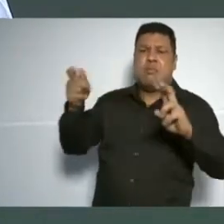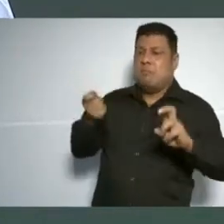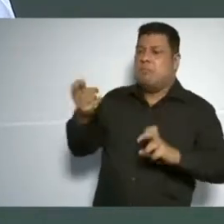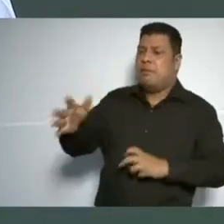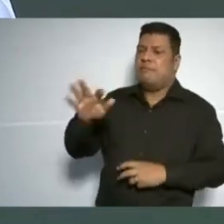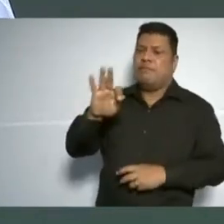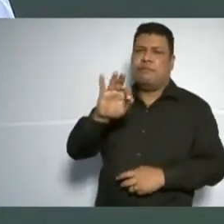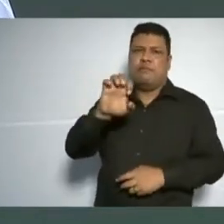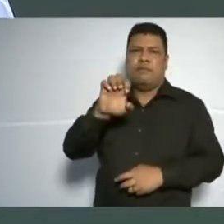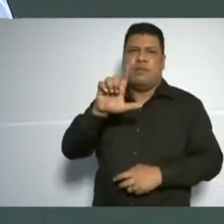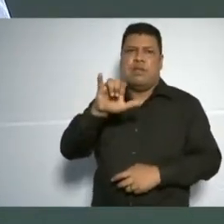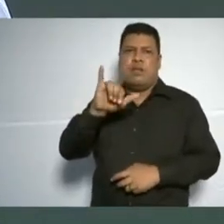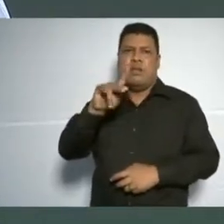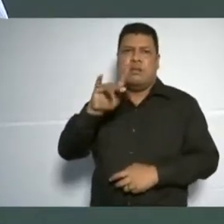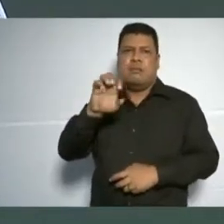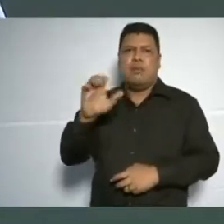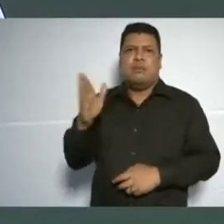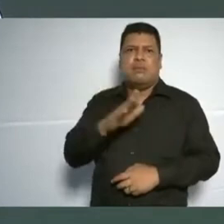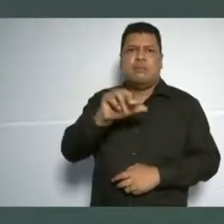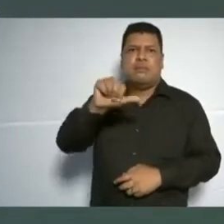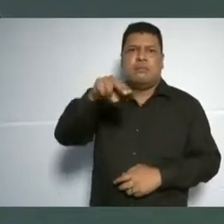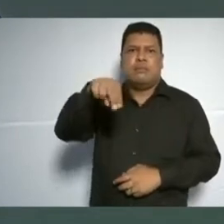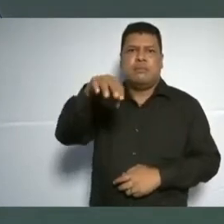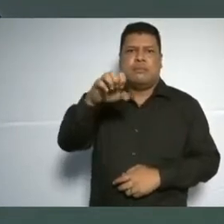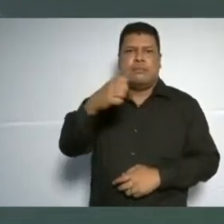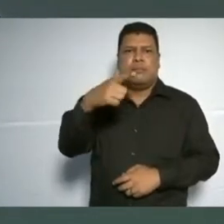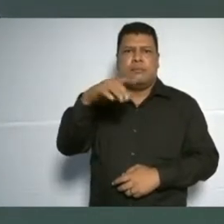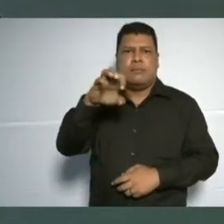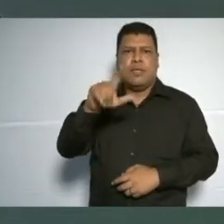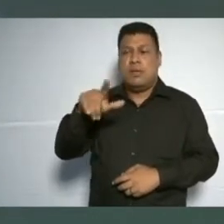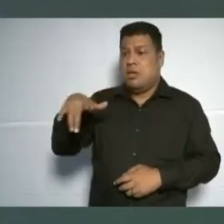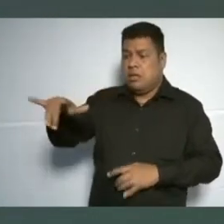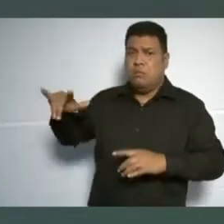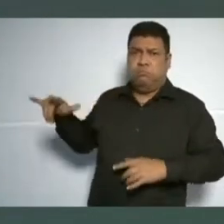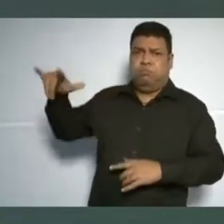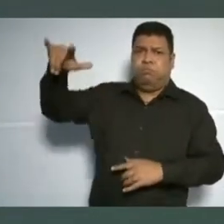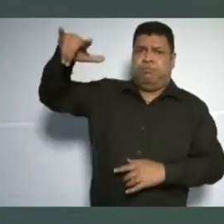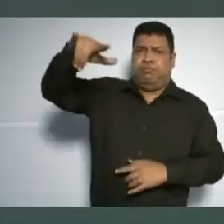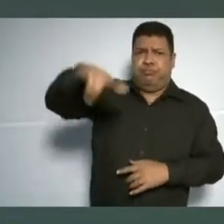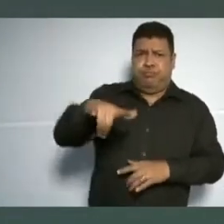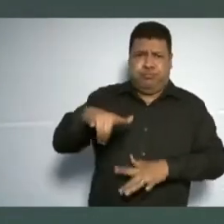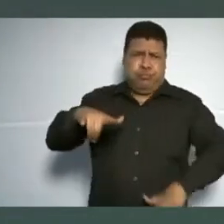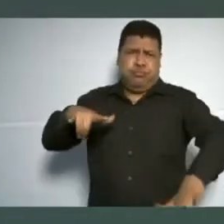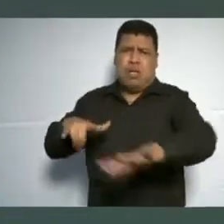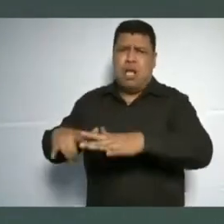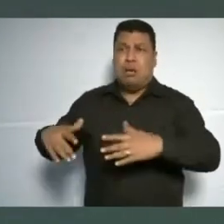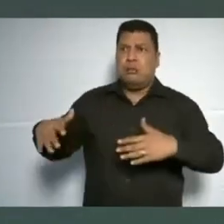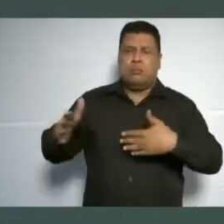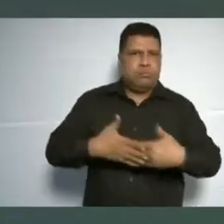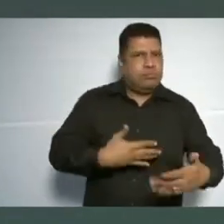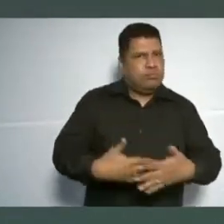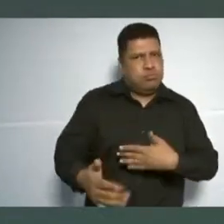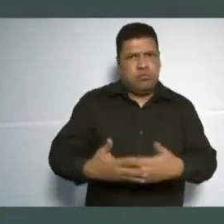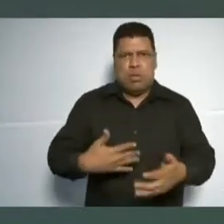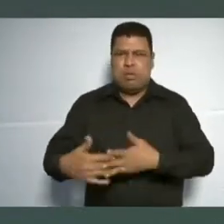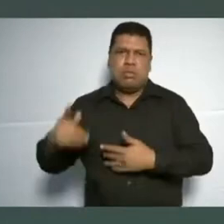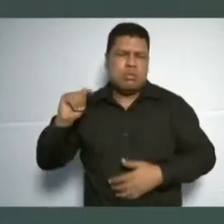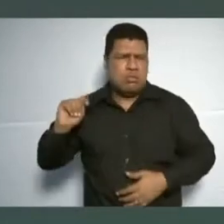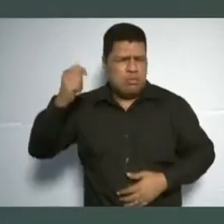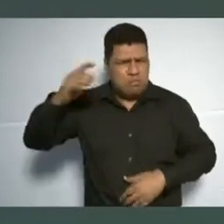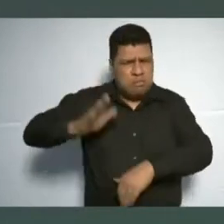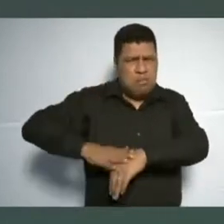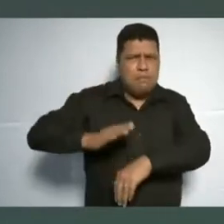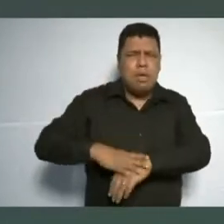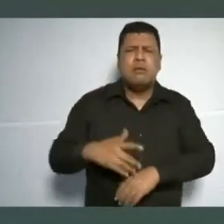aeropuerto más moderno que se está construyendo en el mundo en estos tiempos. ¿Y cuánto va